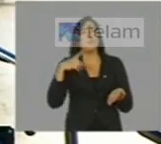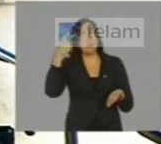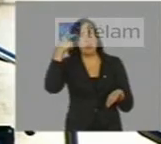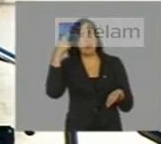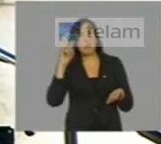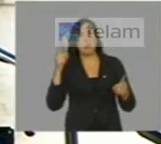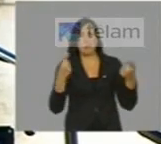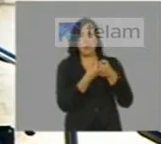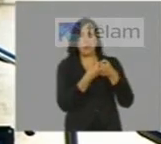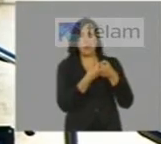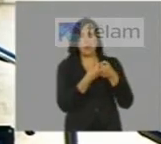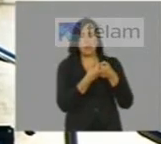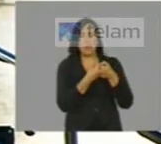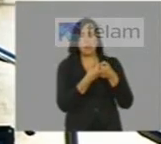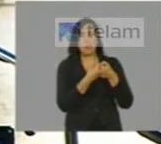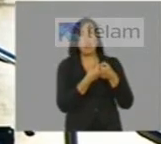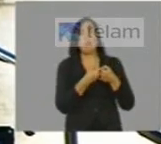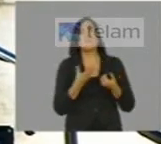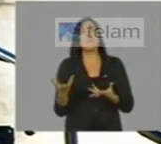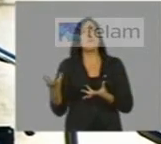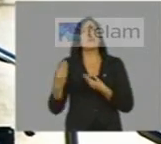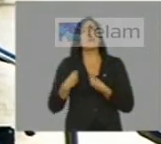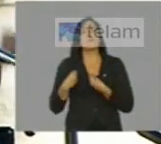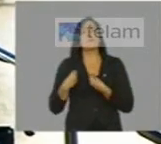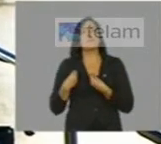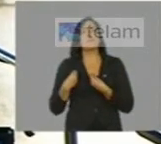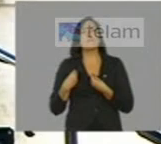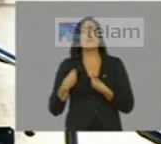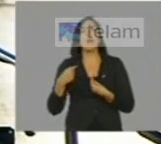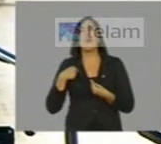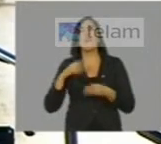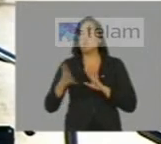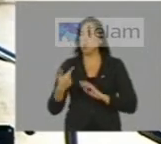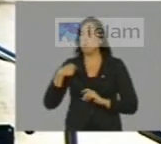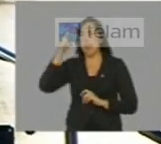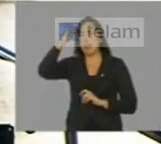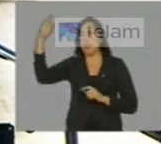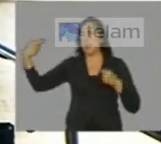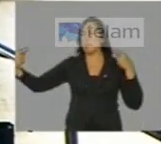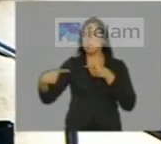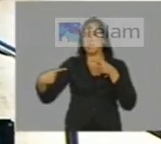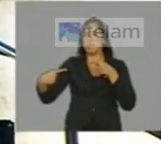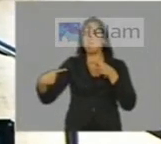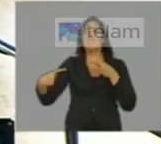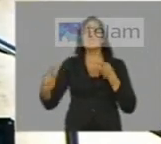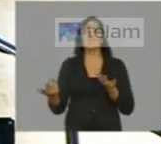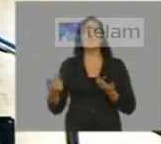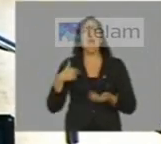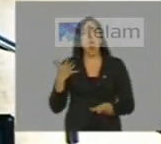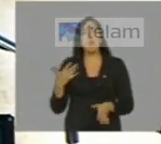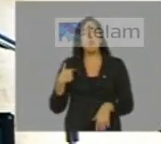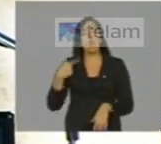sea, porque ayuda a tener mejores ideas y a contradecir las propias y pensar que a lo mejor tiene